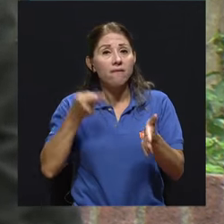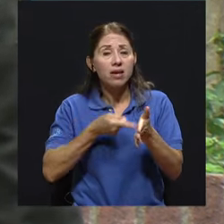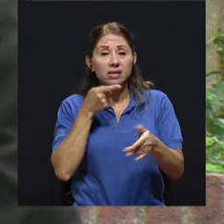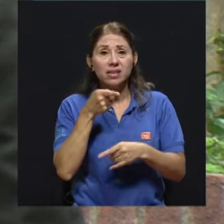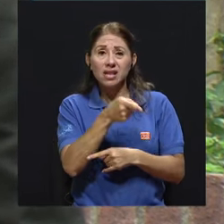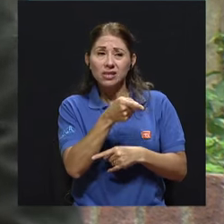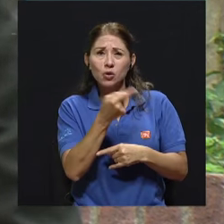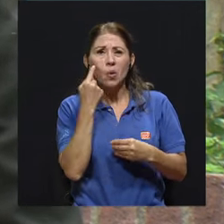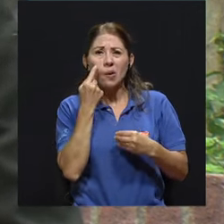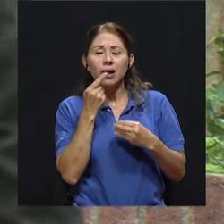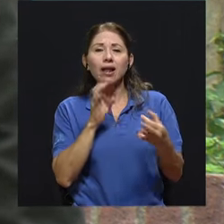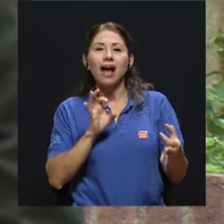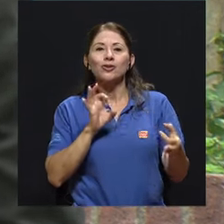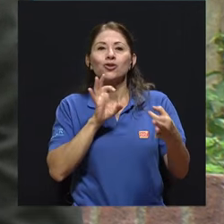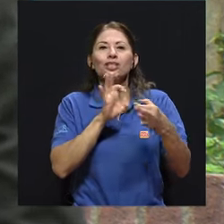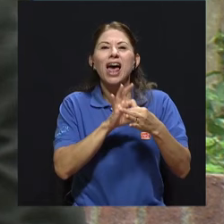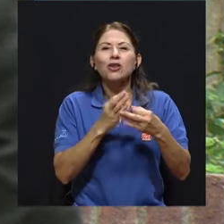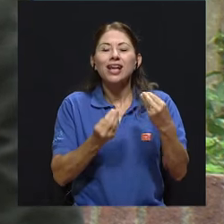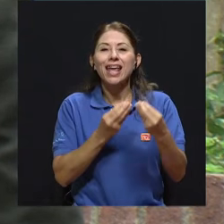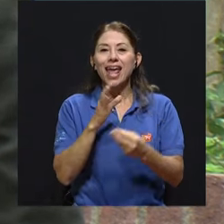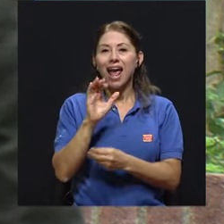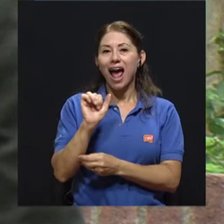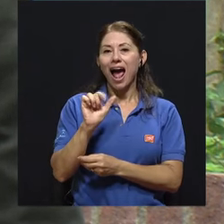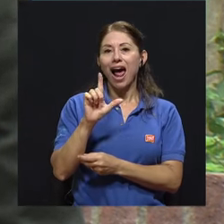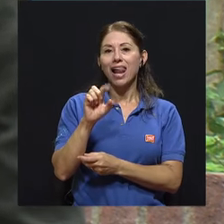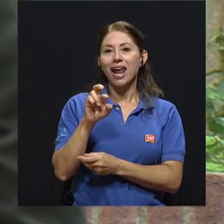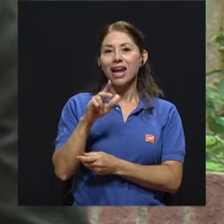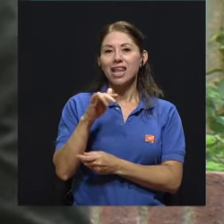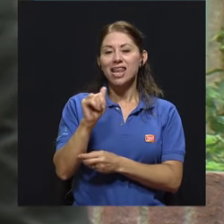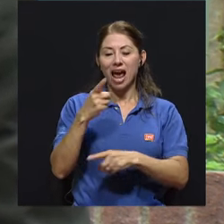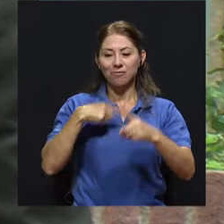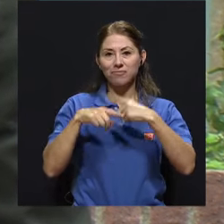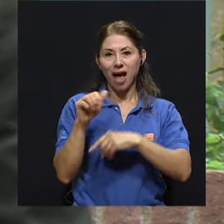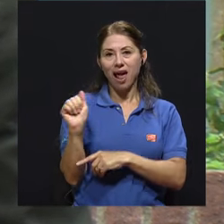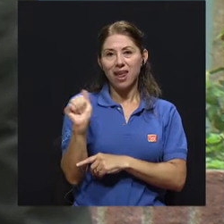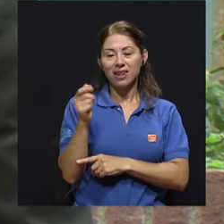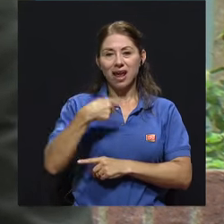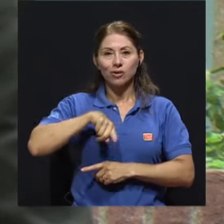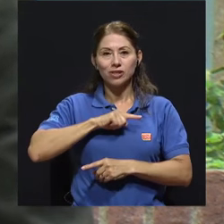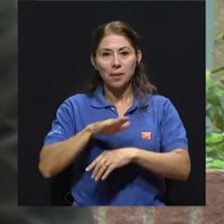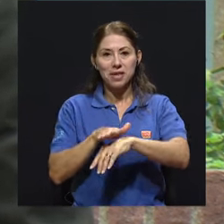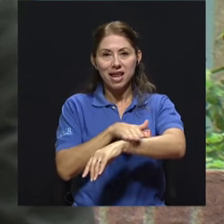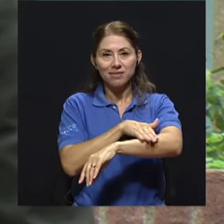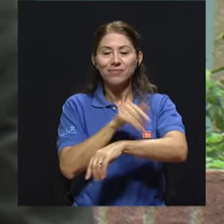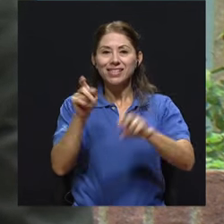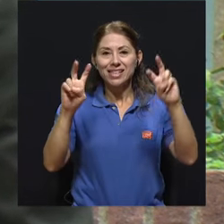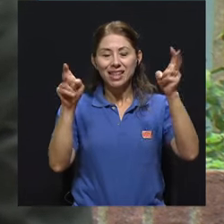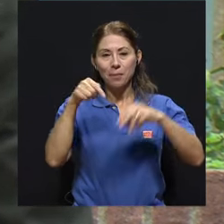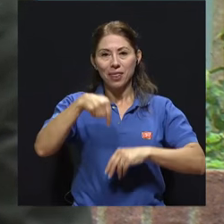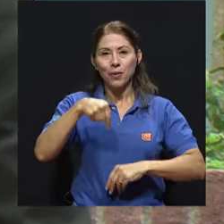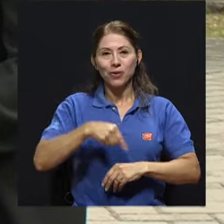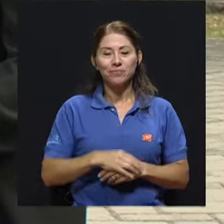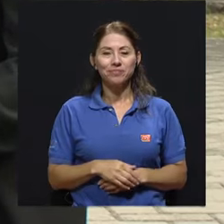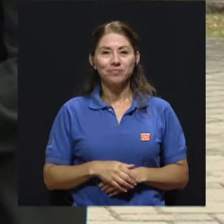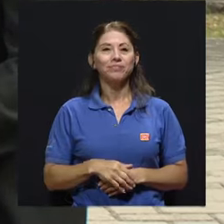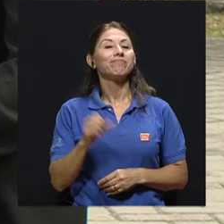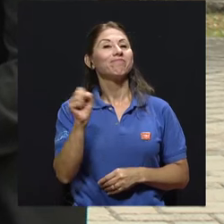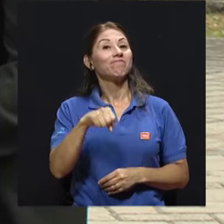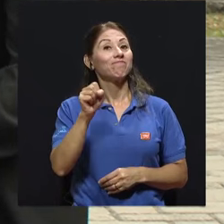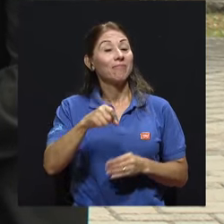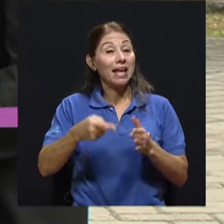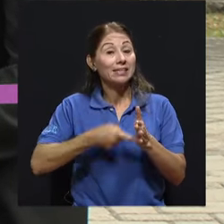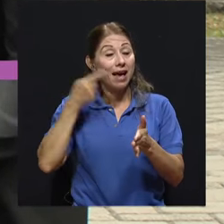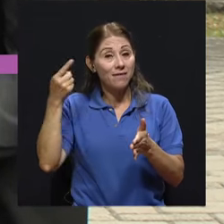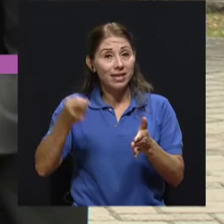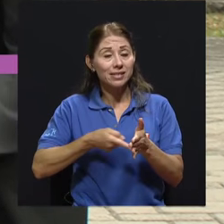los vemos muy asociados a trastornos alérgicos en nuestra piel. Y ese es el tema que vamos a compartir con nuestros televidentes el día de hoy. Claro, y es que